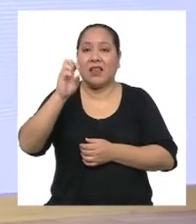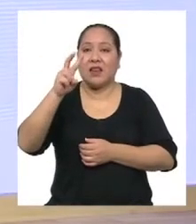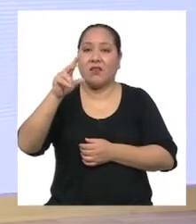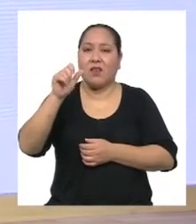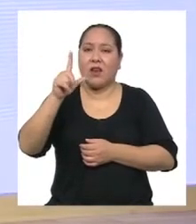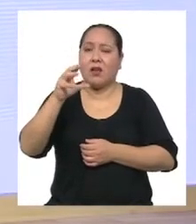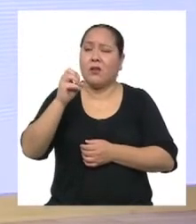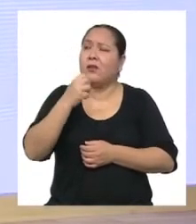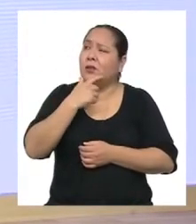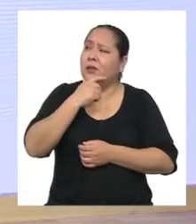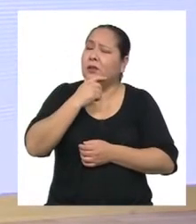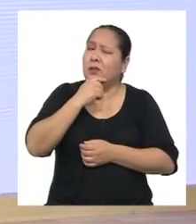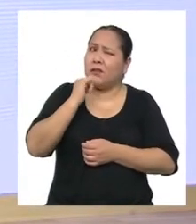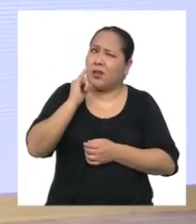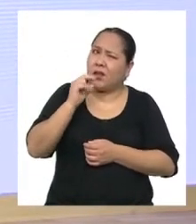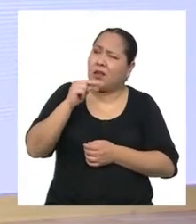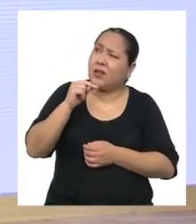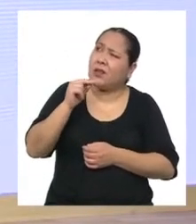Intervalo,